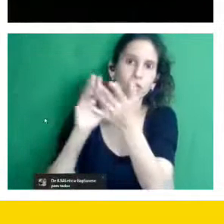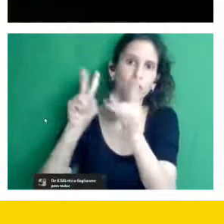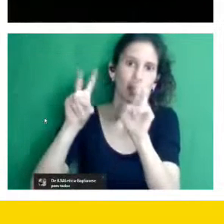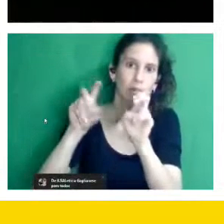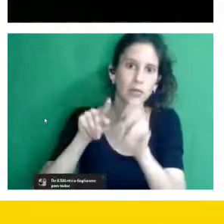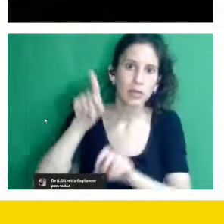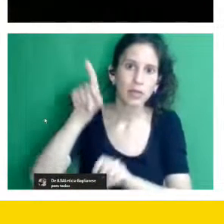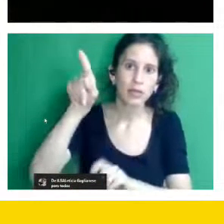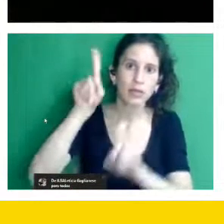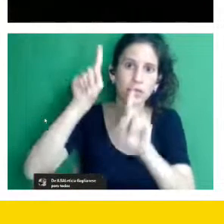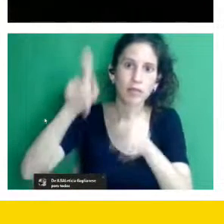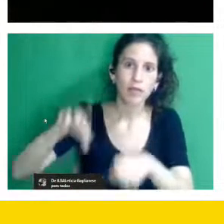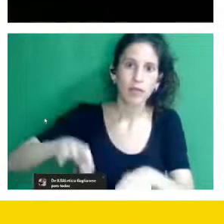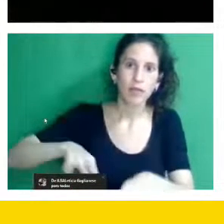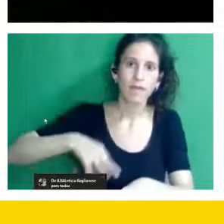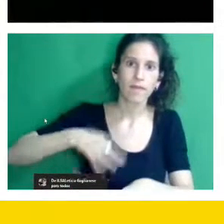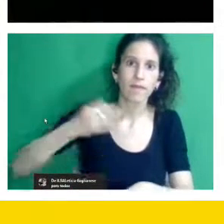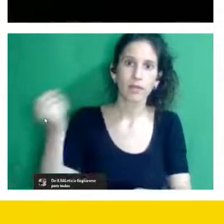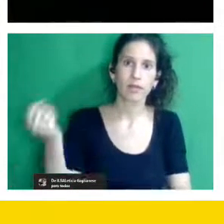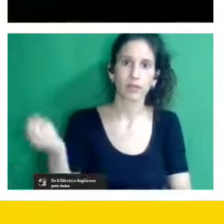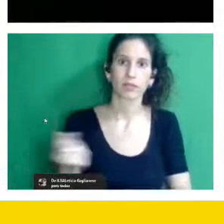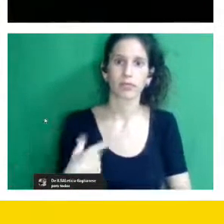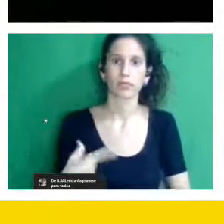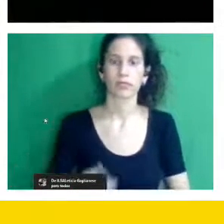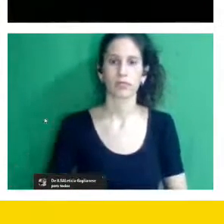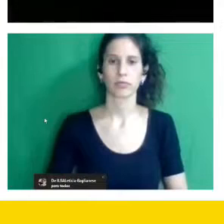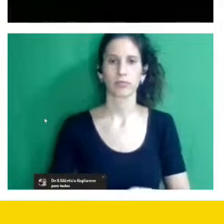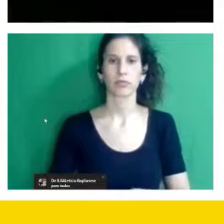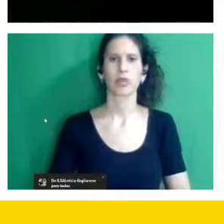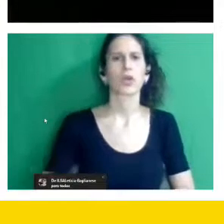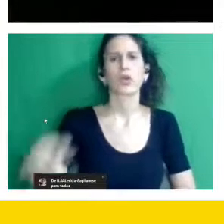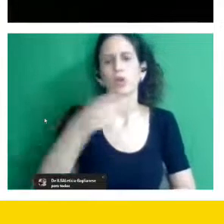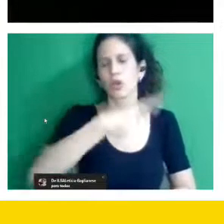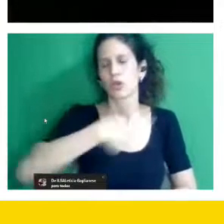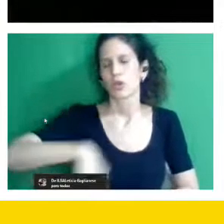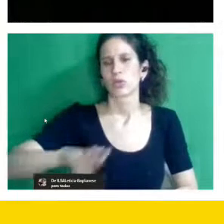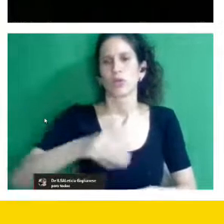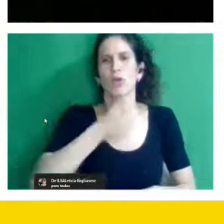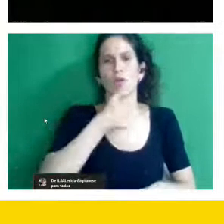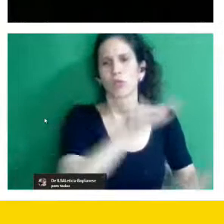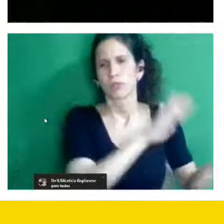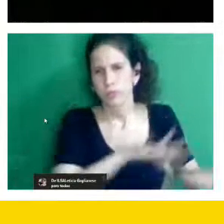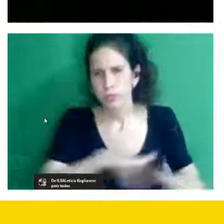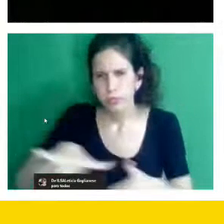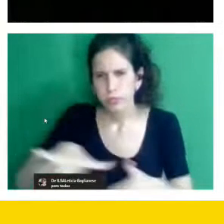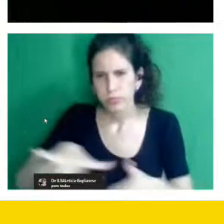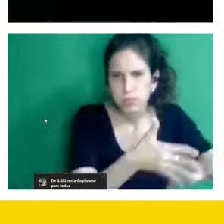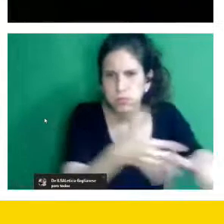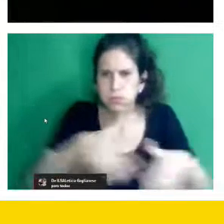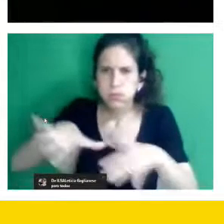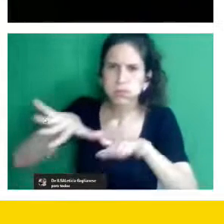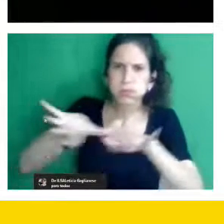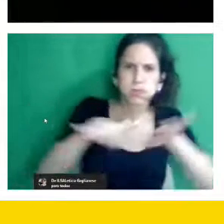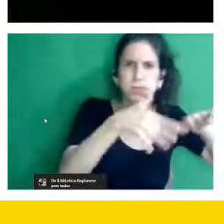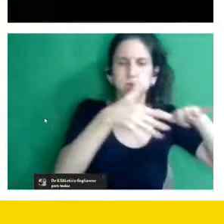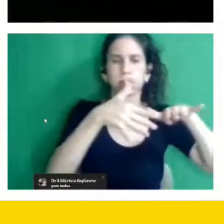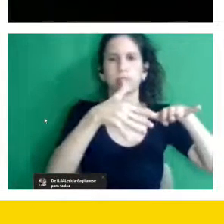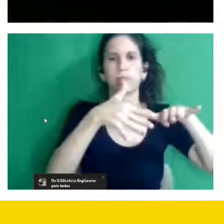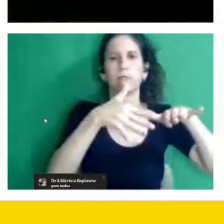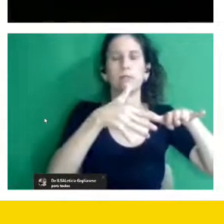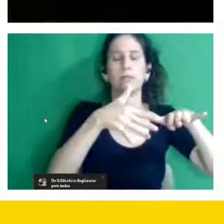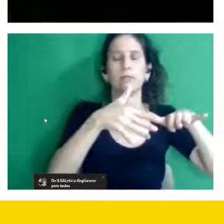la sequía, y estamos ahogados con eso, pero ahora se nos viene otra cosa. Entonces, para cerrar la